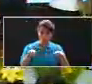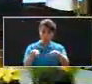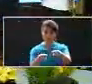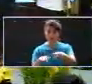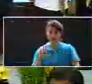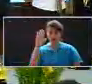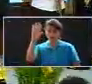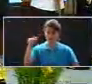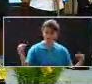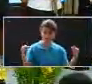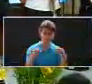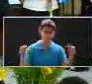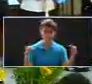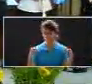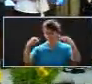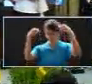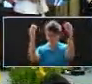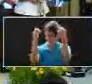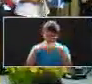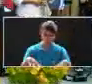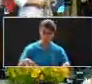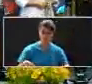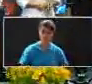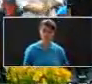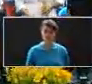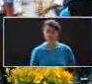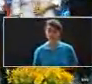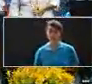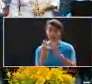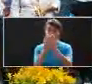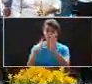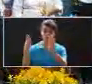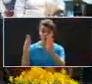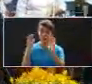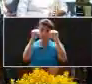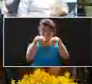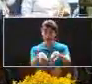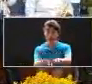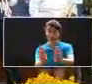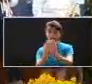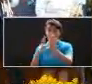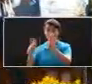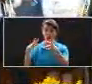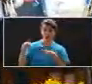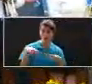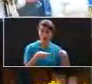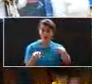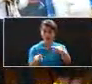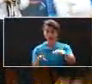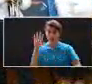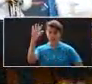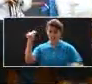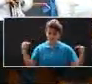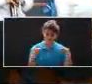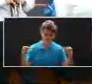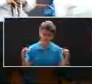el Jordán y a sus enemigos derrotó. Abrió el mar.